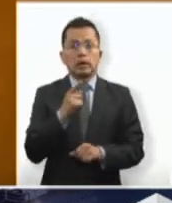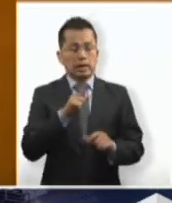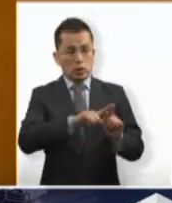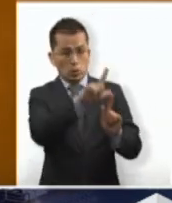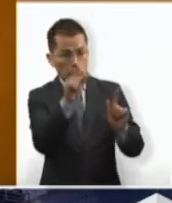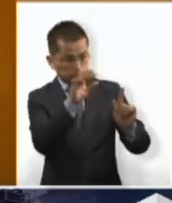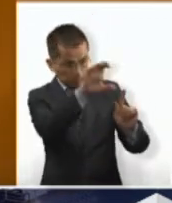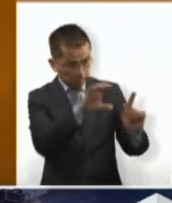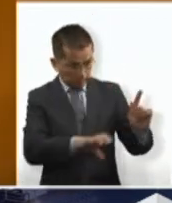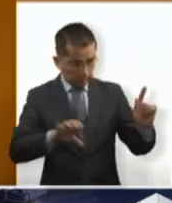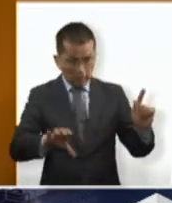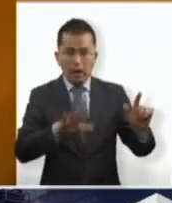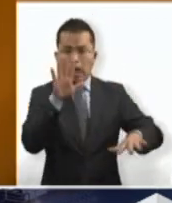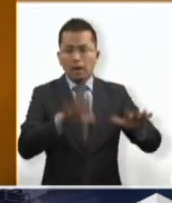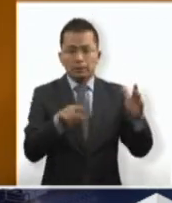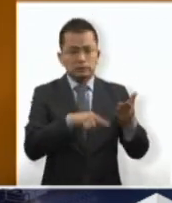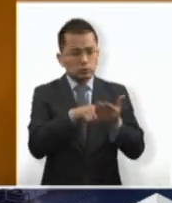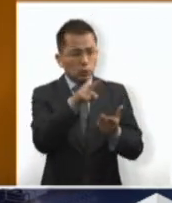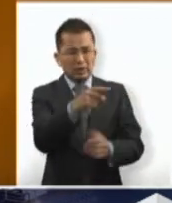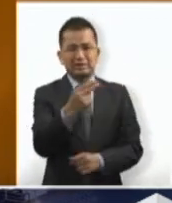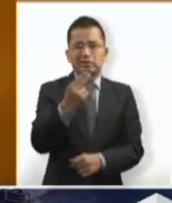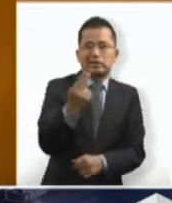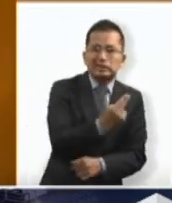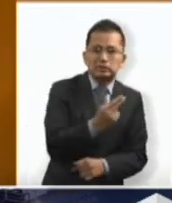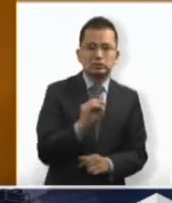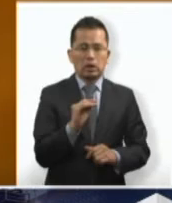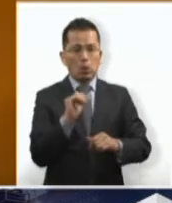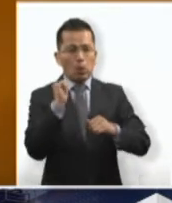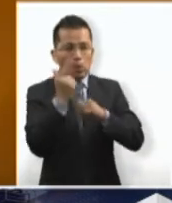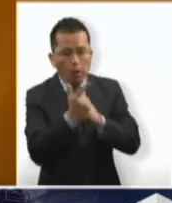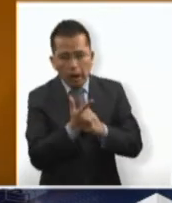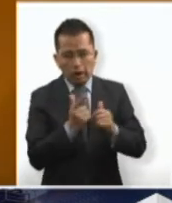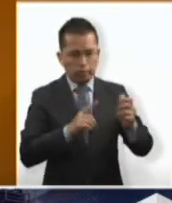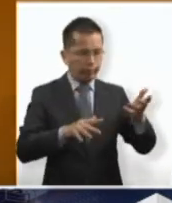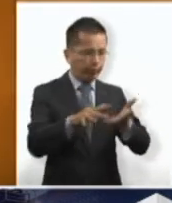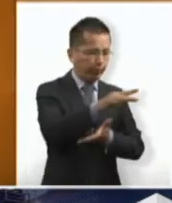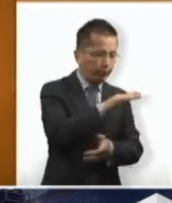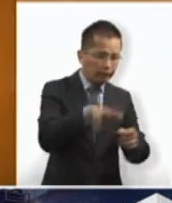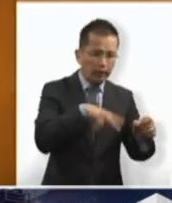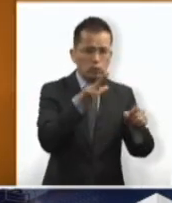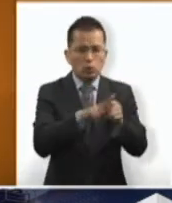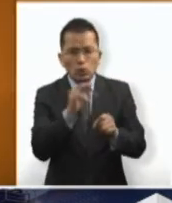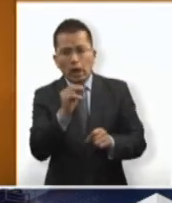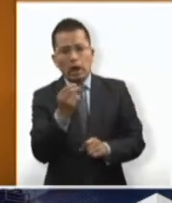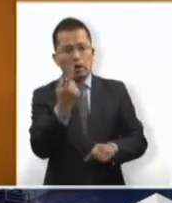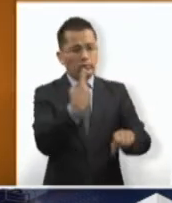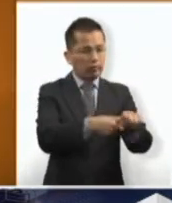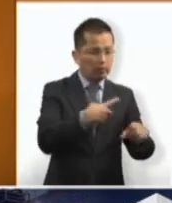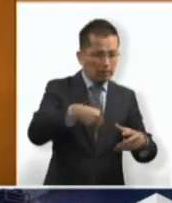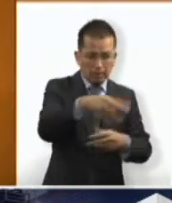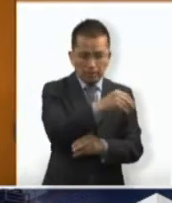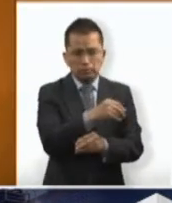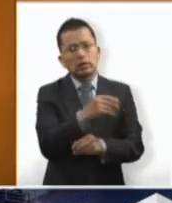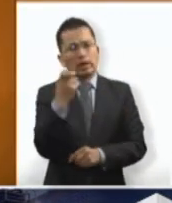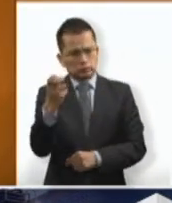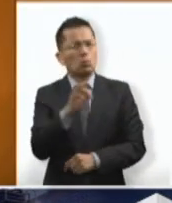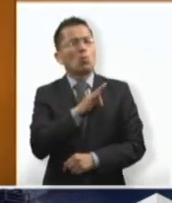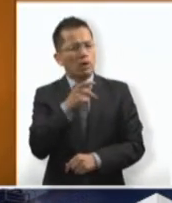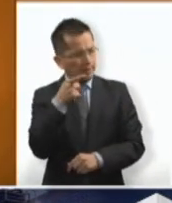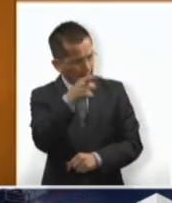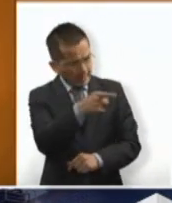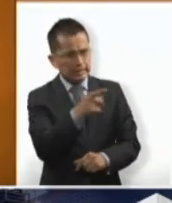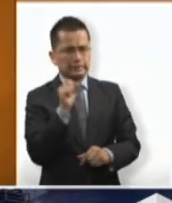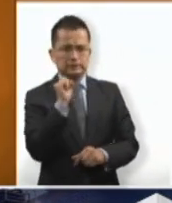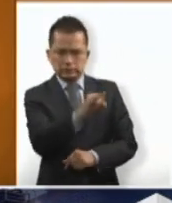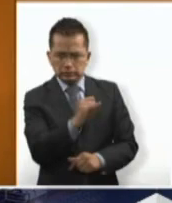necesidades, impulsos económicos o hayan sido víctimas de desastres naturales o de epidemias y plagas puedan